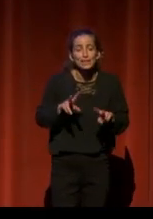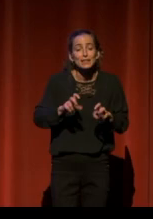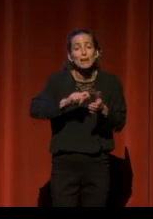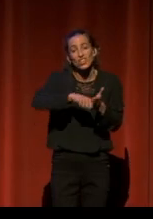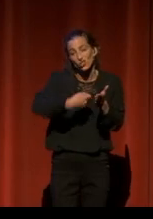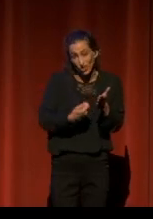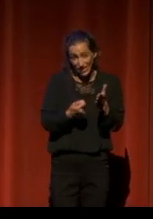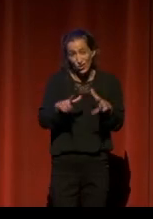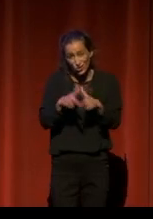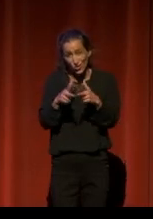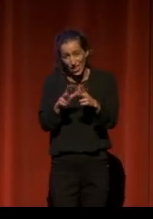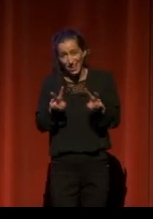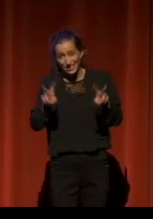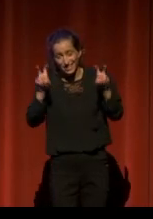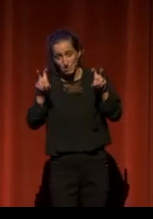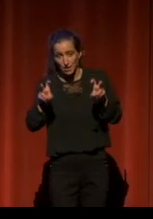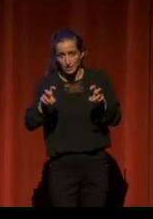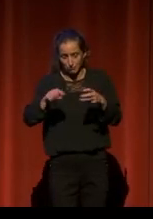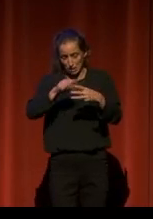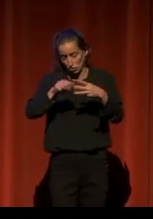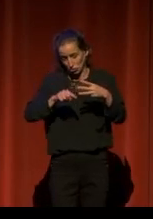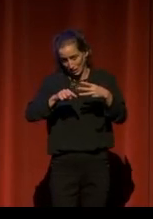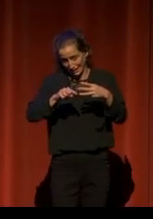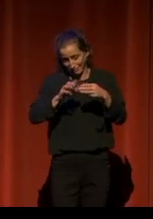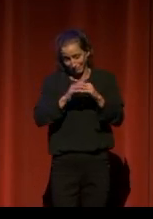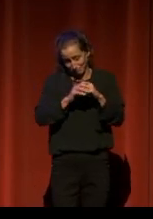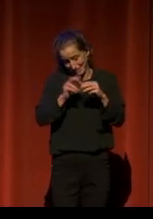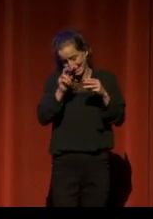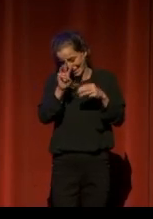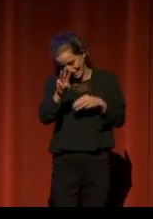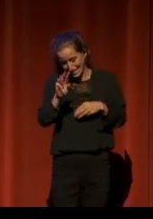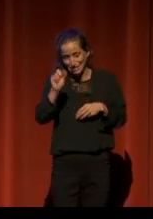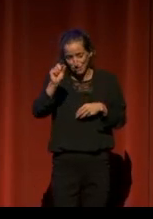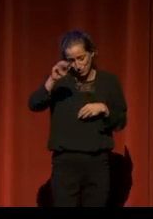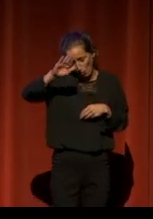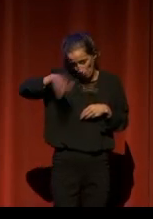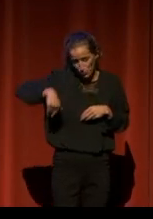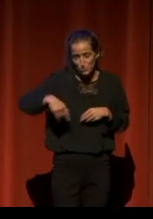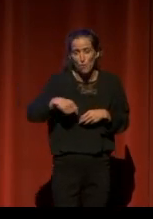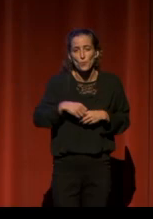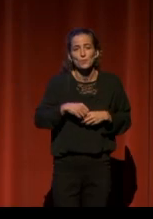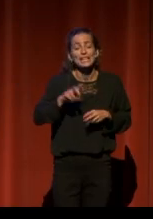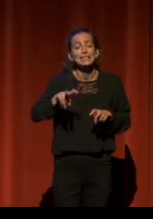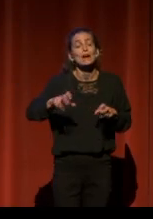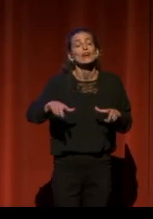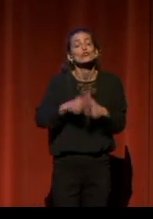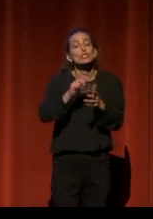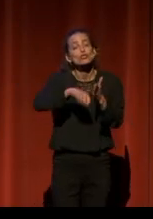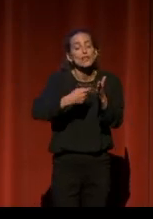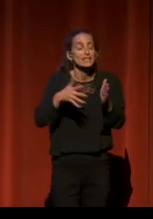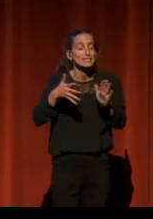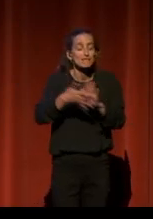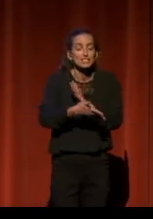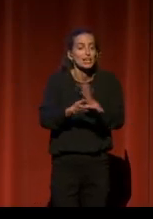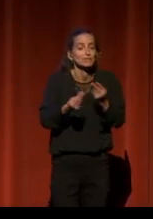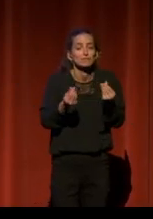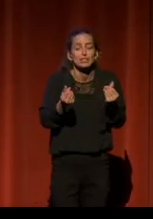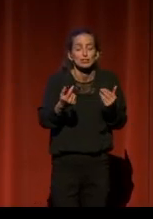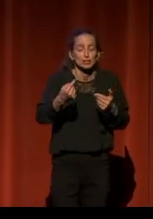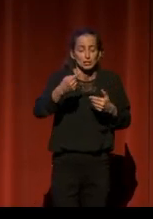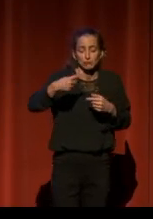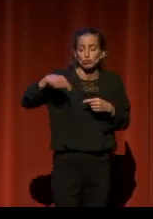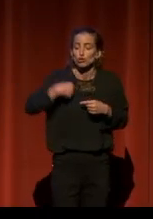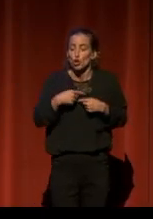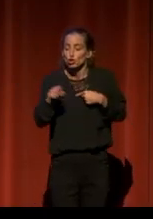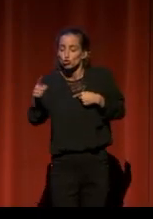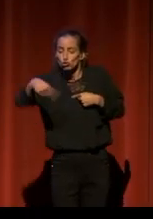social no en estos tres últimos minutos que decíamos que el contrato social es un viaje del yo a nosotros del ego al eco